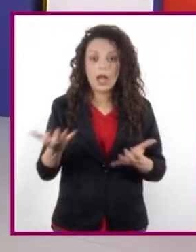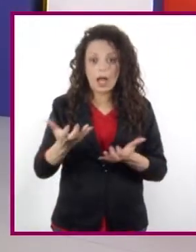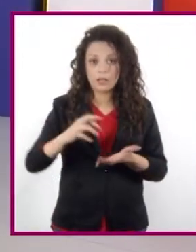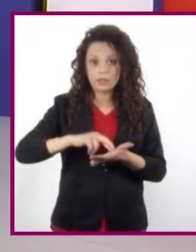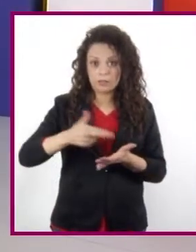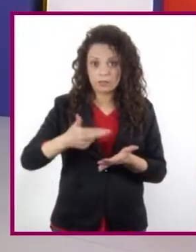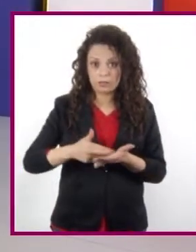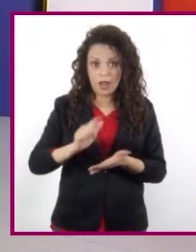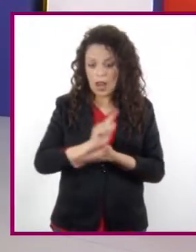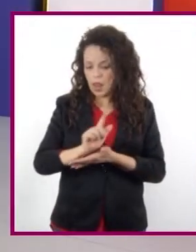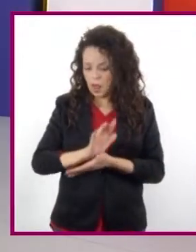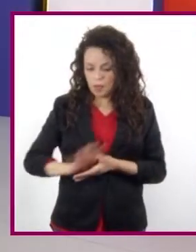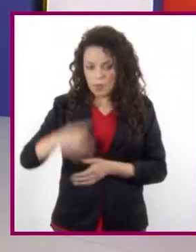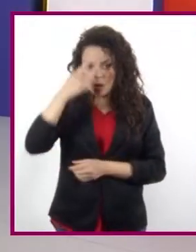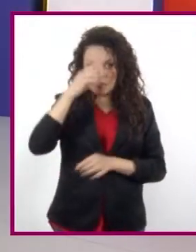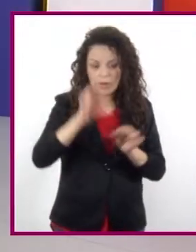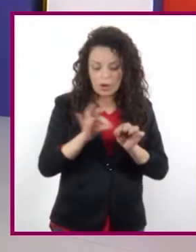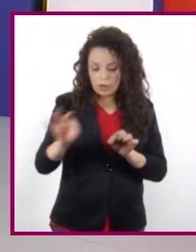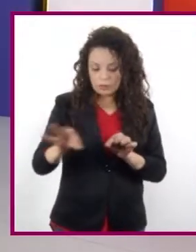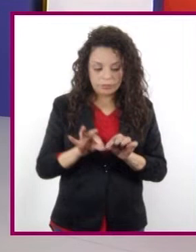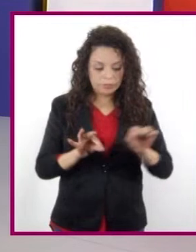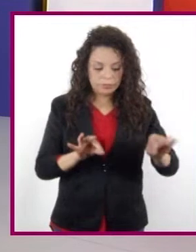libre.